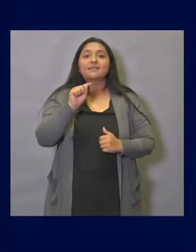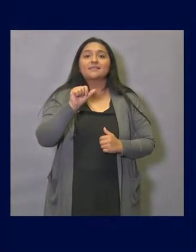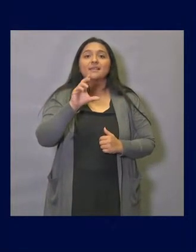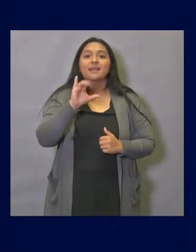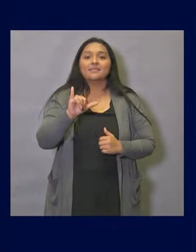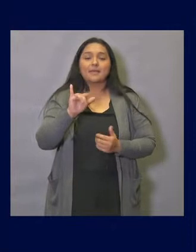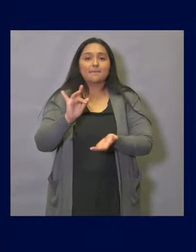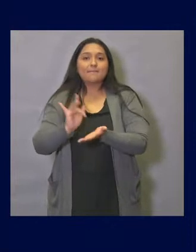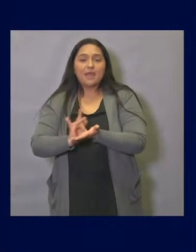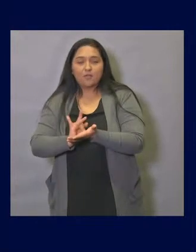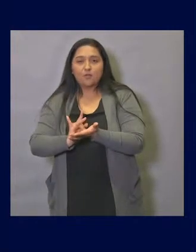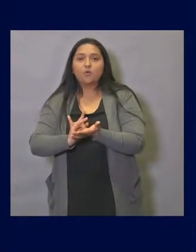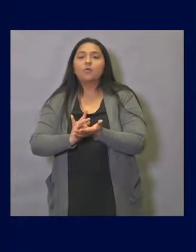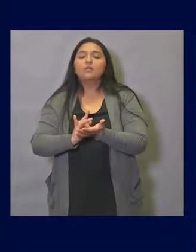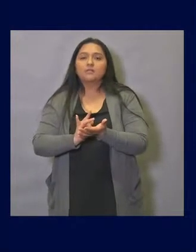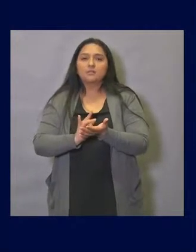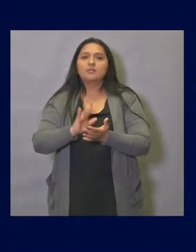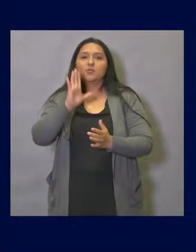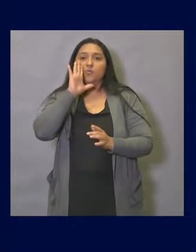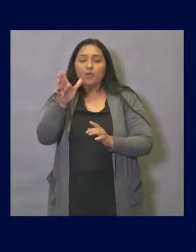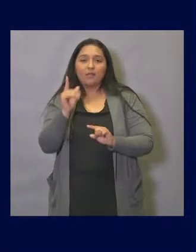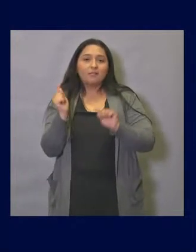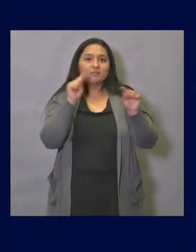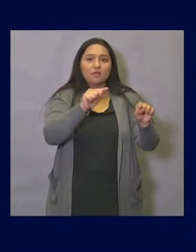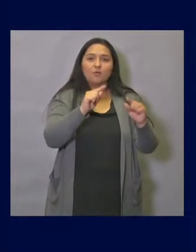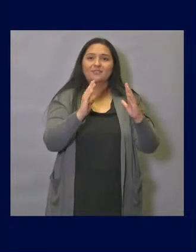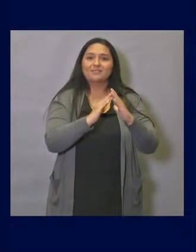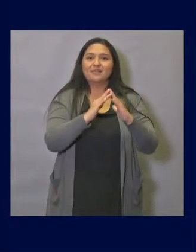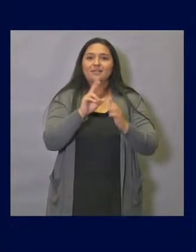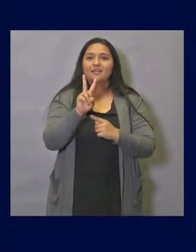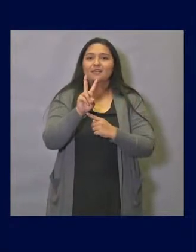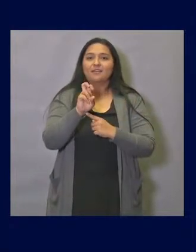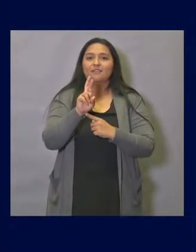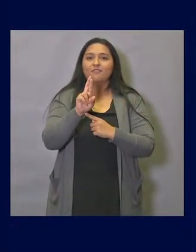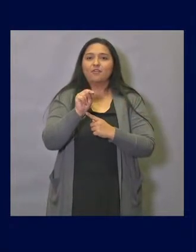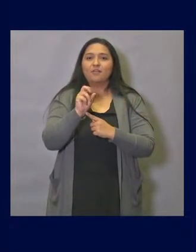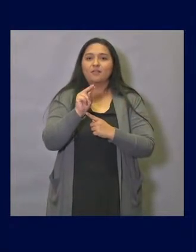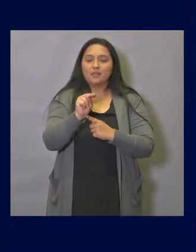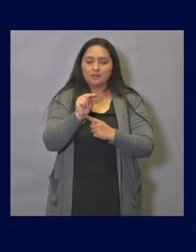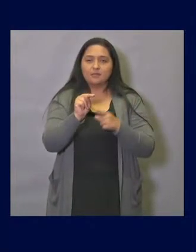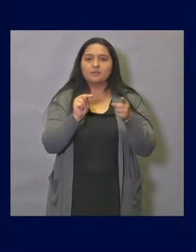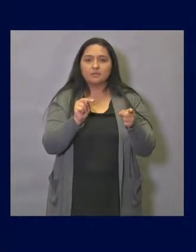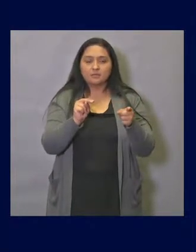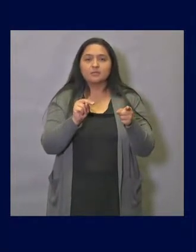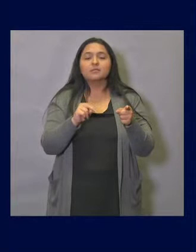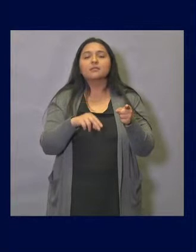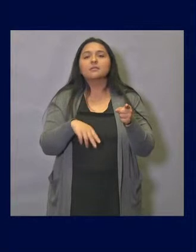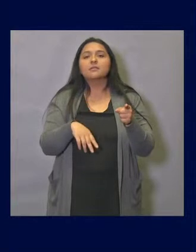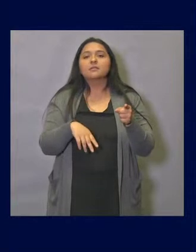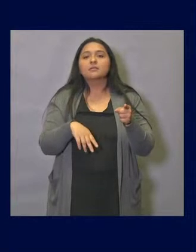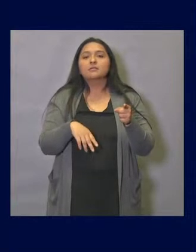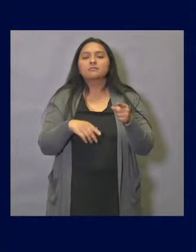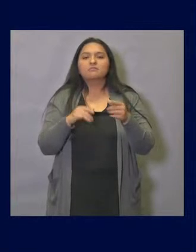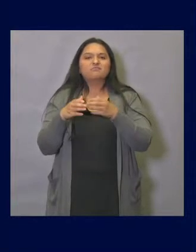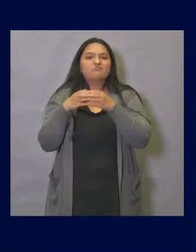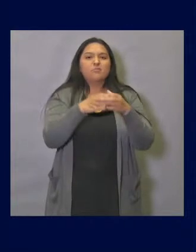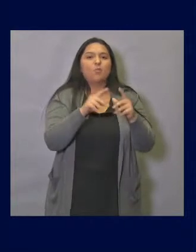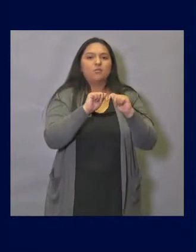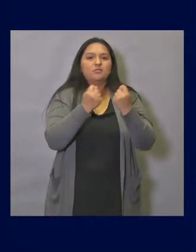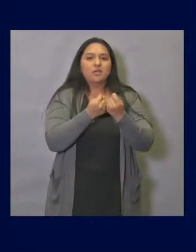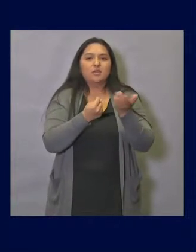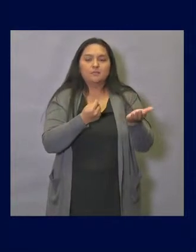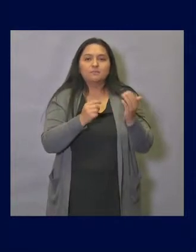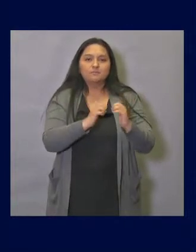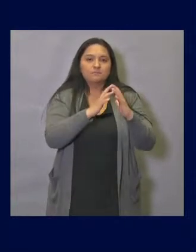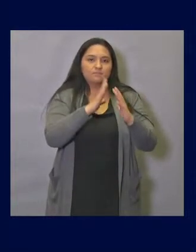de alimentos en la ciudad de Vernon a través de ubicaciones en el lugar y unidades móviles.